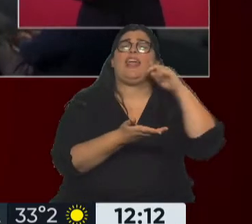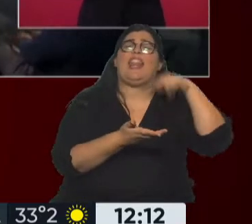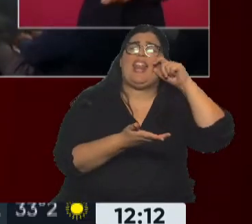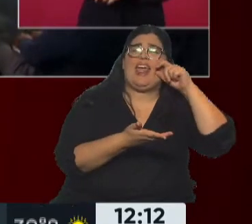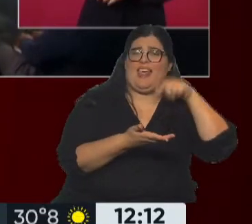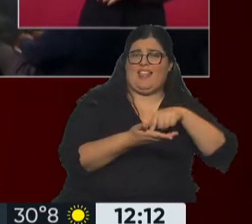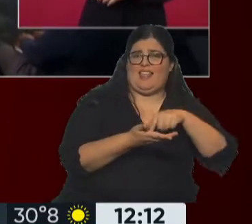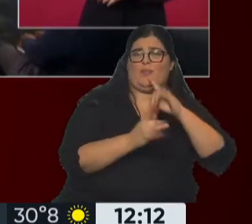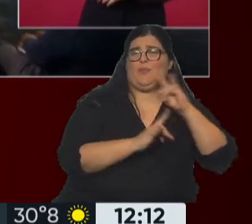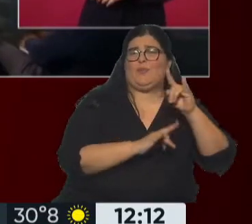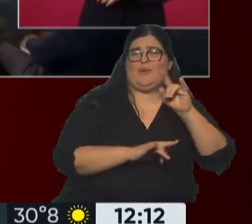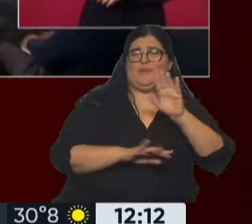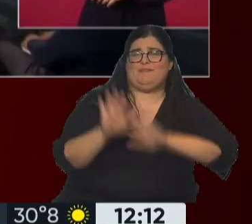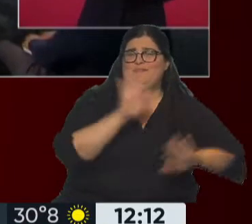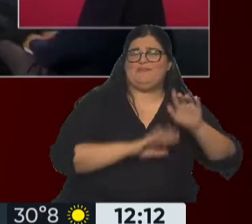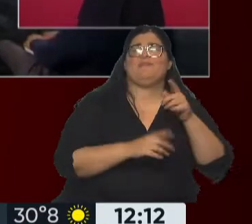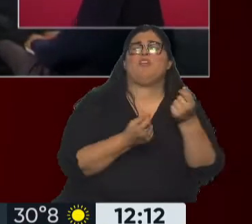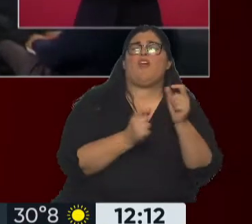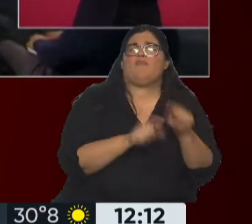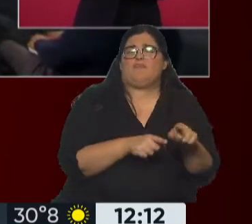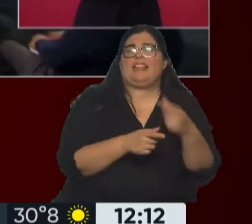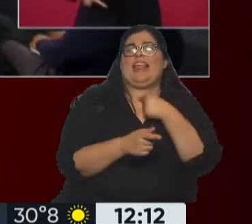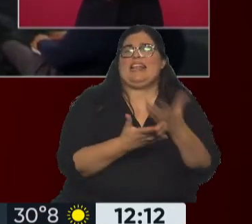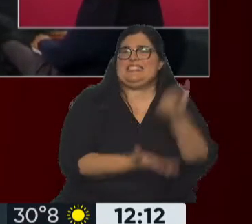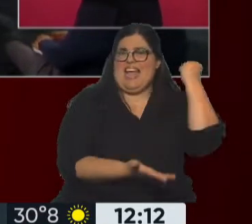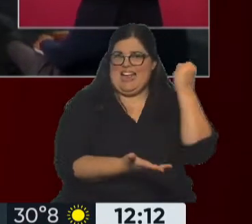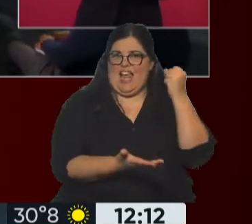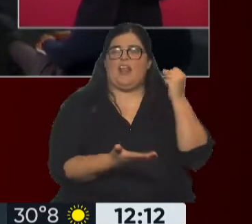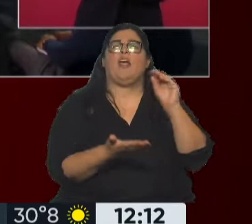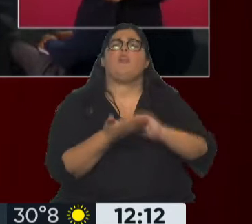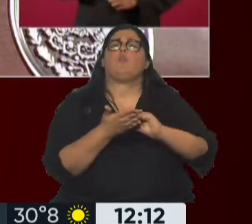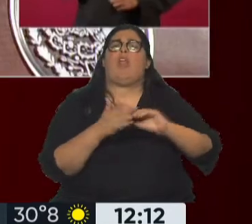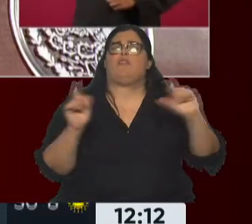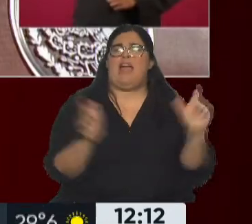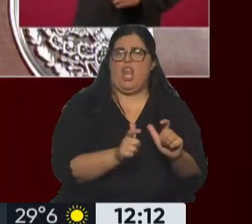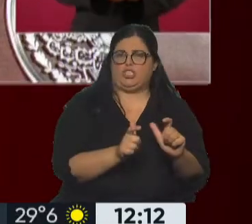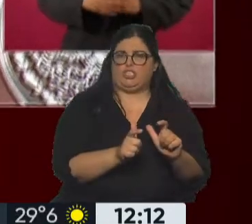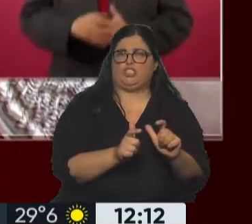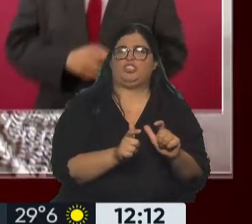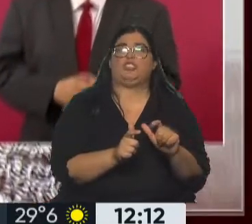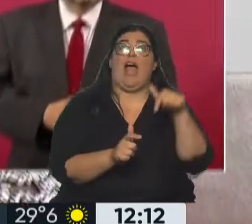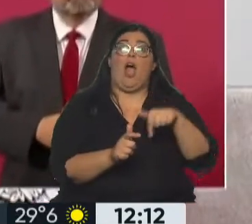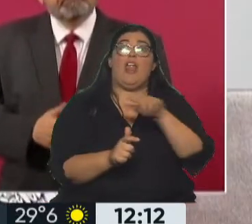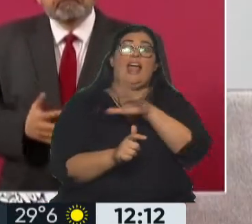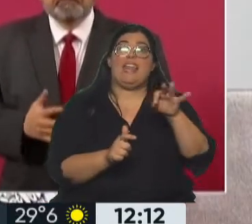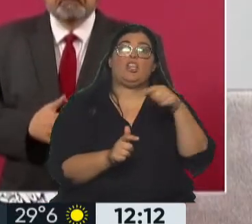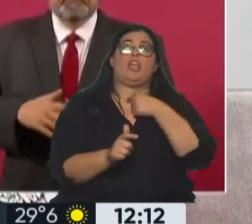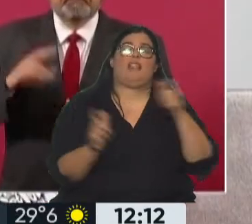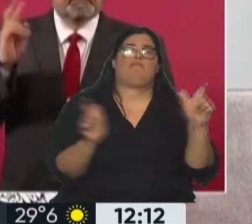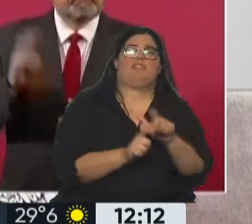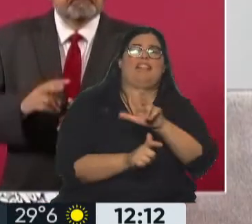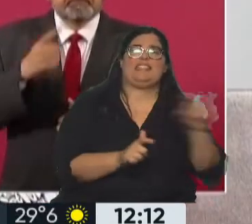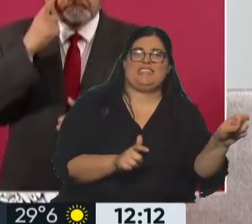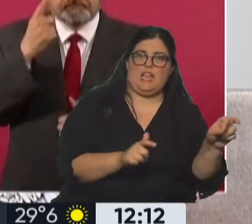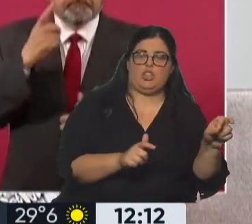de diputados, de 500 que tiene ahora a 300, una modificación en el financiamiento de los partidos